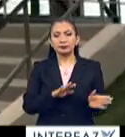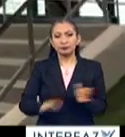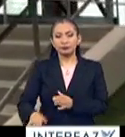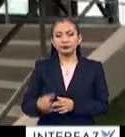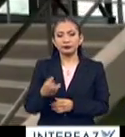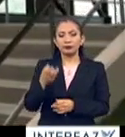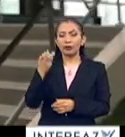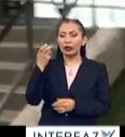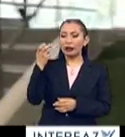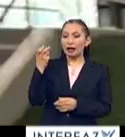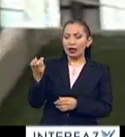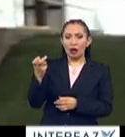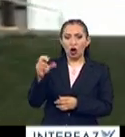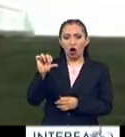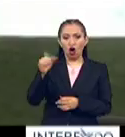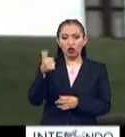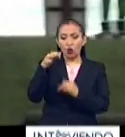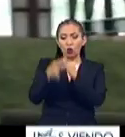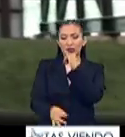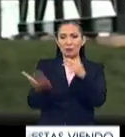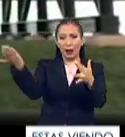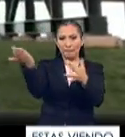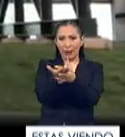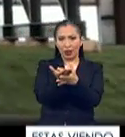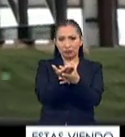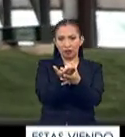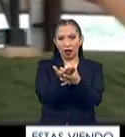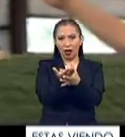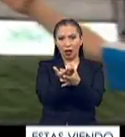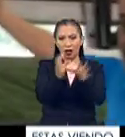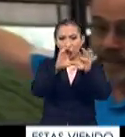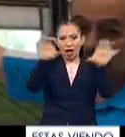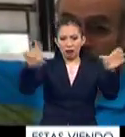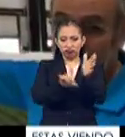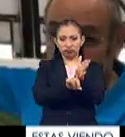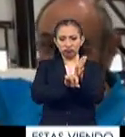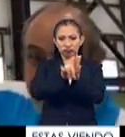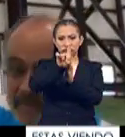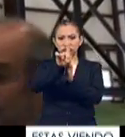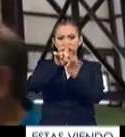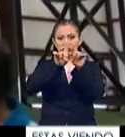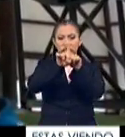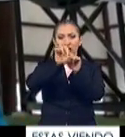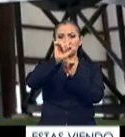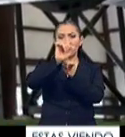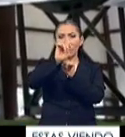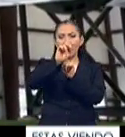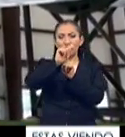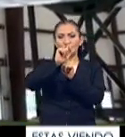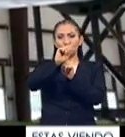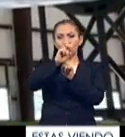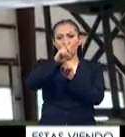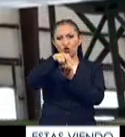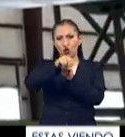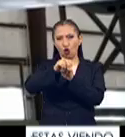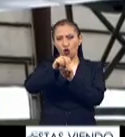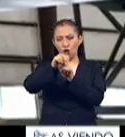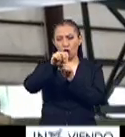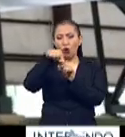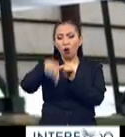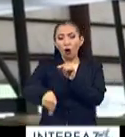Esta es la última sección del gran cohete Saturno, y en la